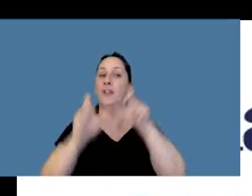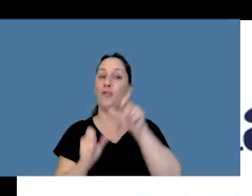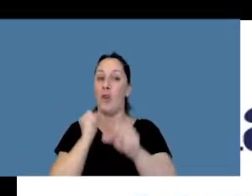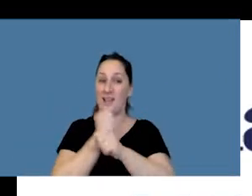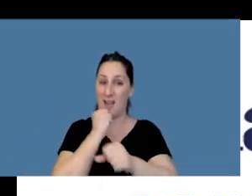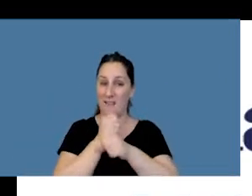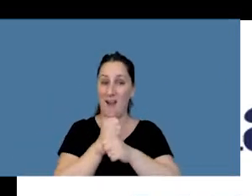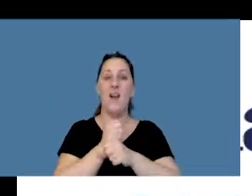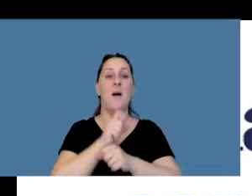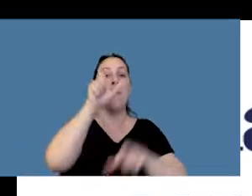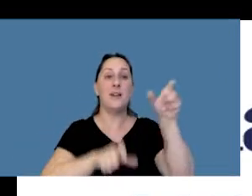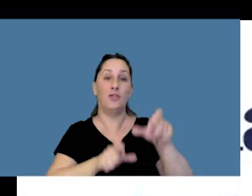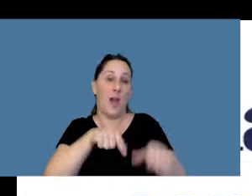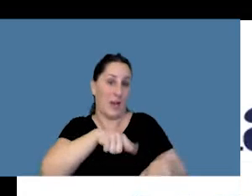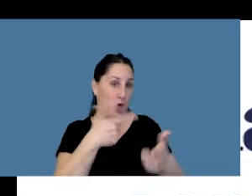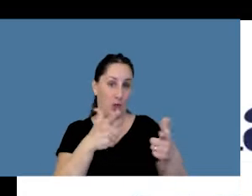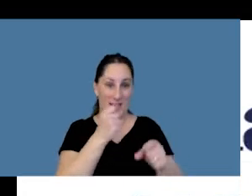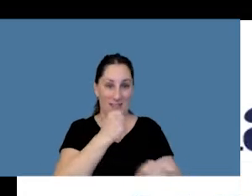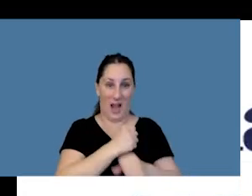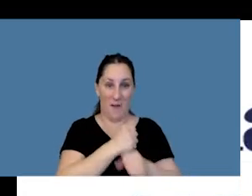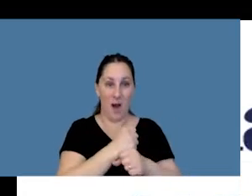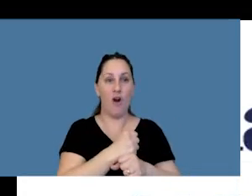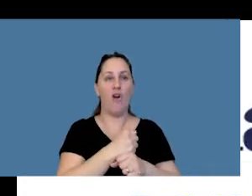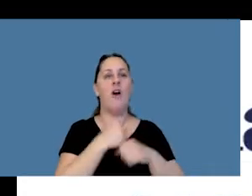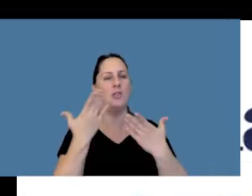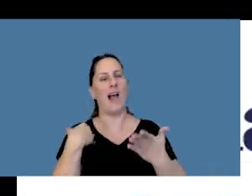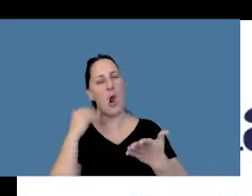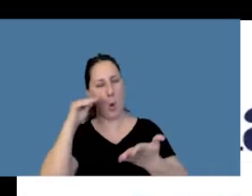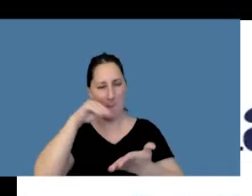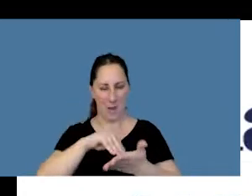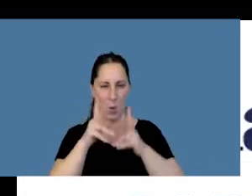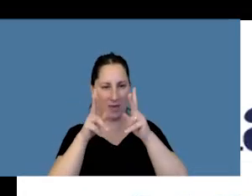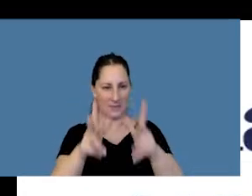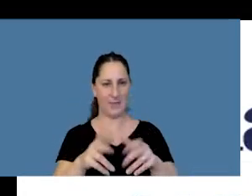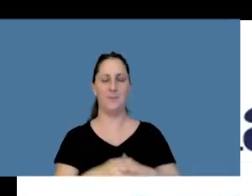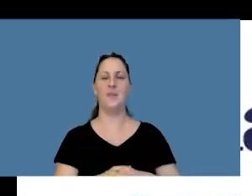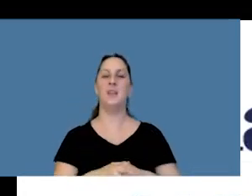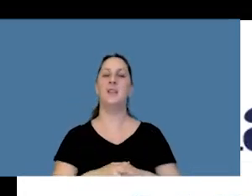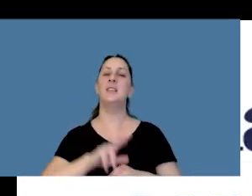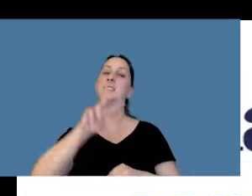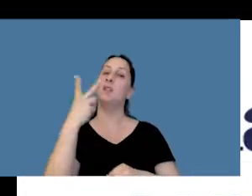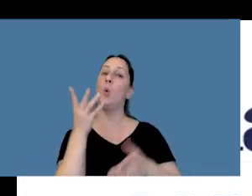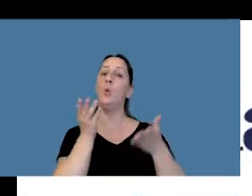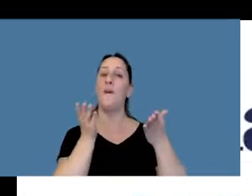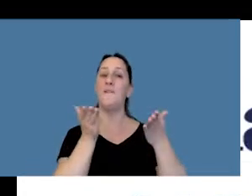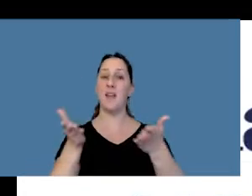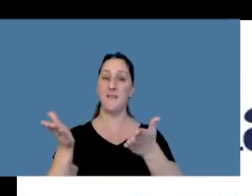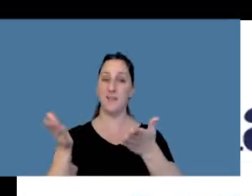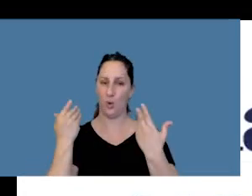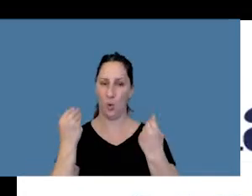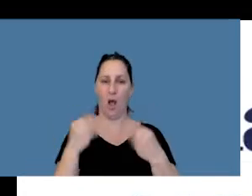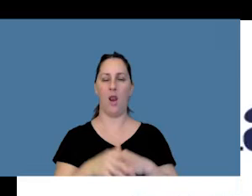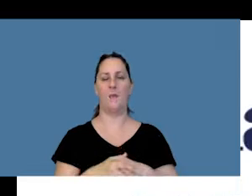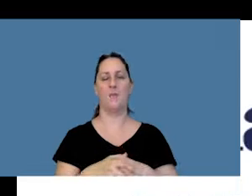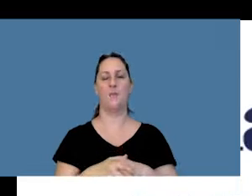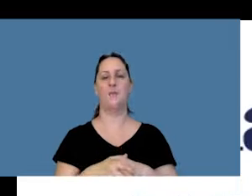podemos decir está desocupada, y a lo cual le agrego algo más. El segundo beneficio es que la suma